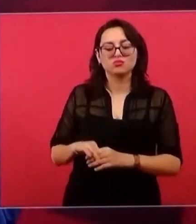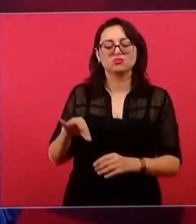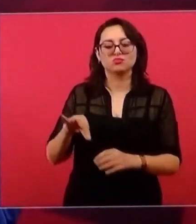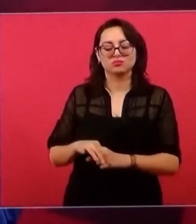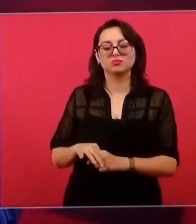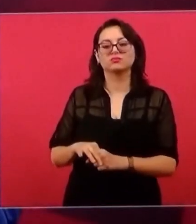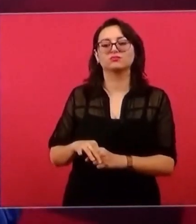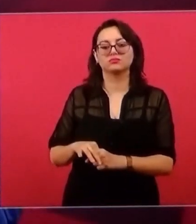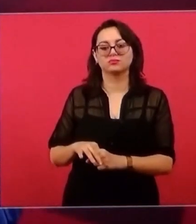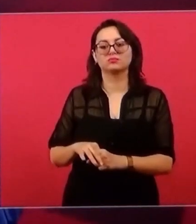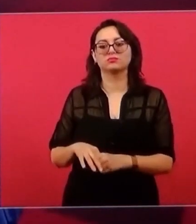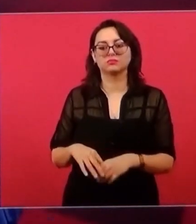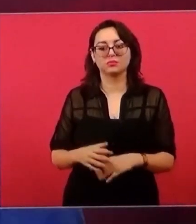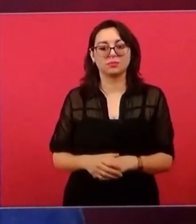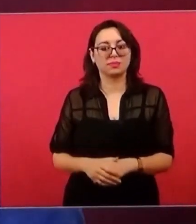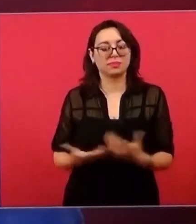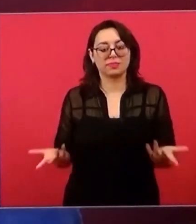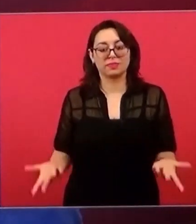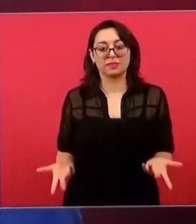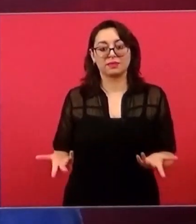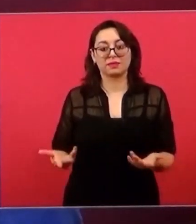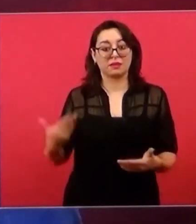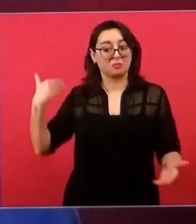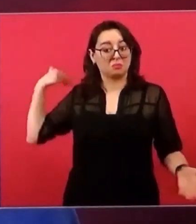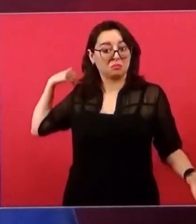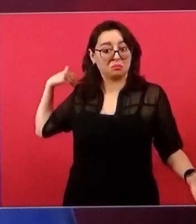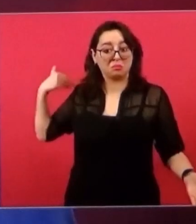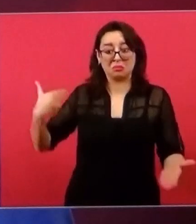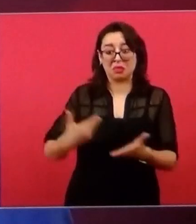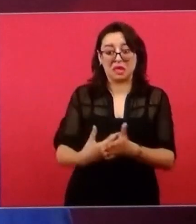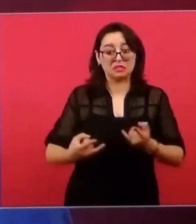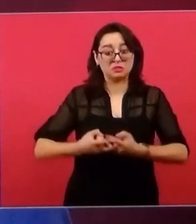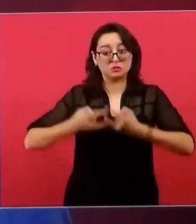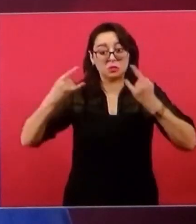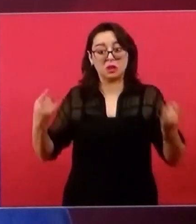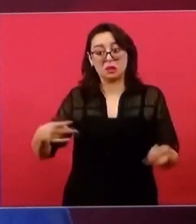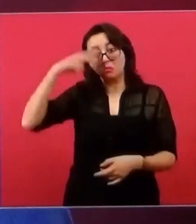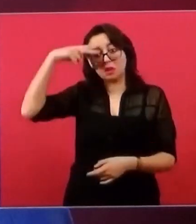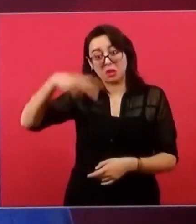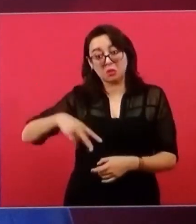Es la elección presidencial con más votos en la historia.